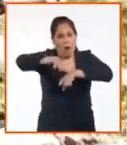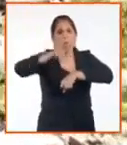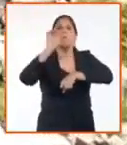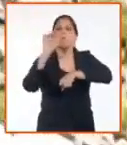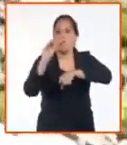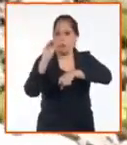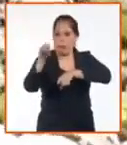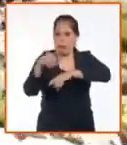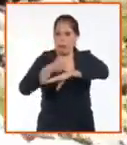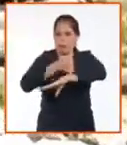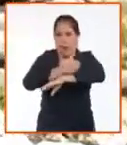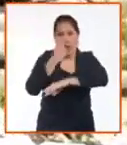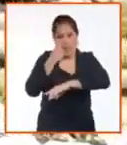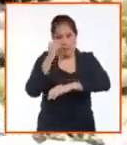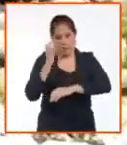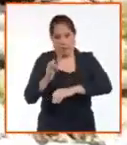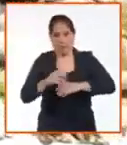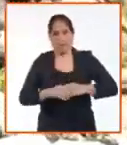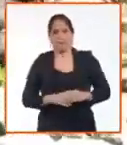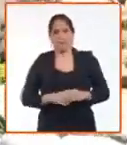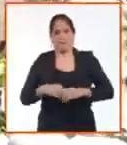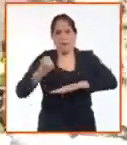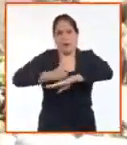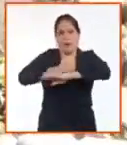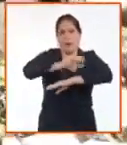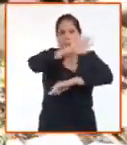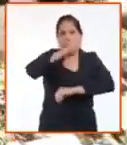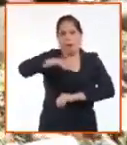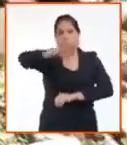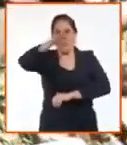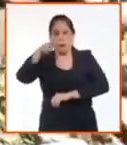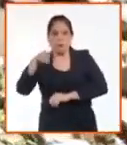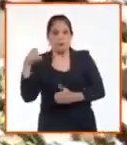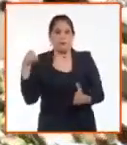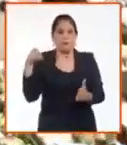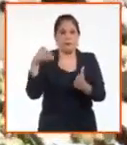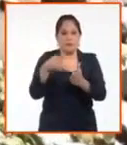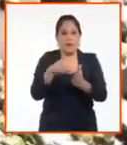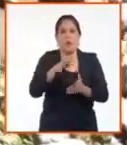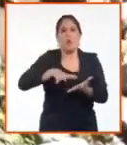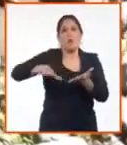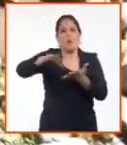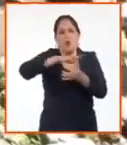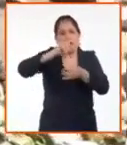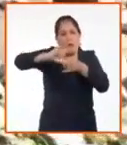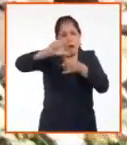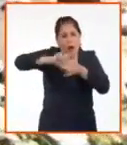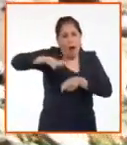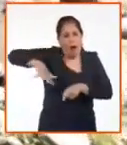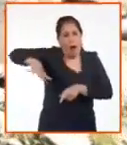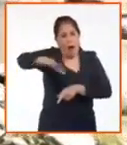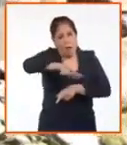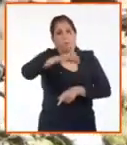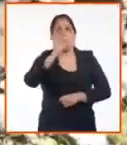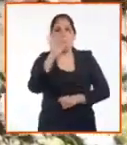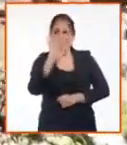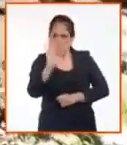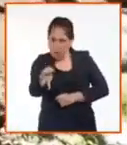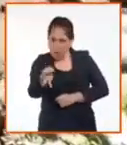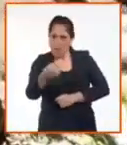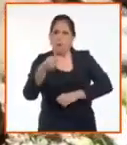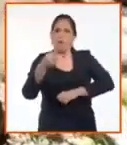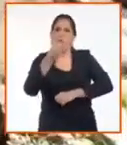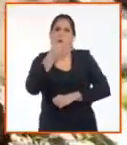en una los camiones en comer por allá por las montañas llegando a los lugares más recónditos también para llevar los